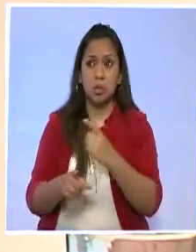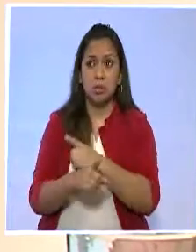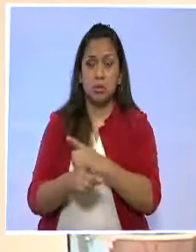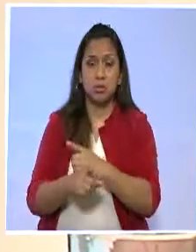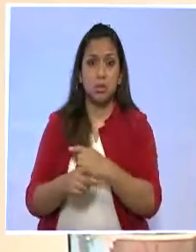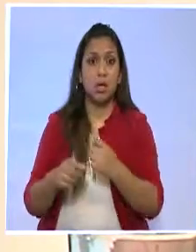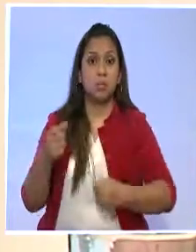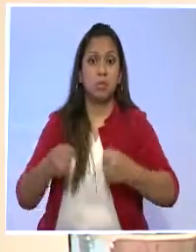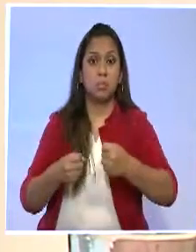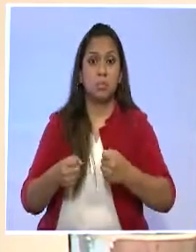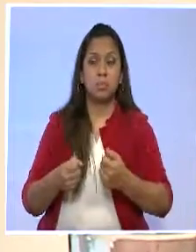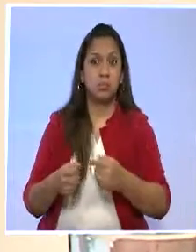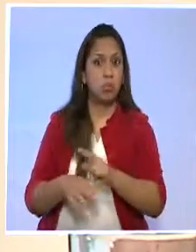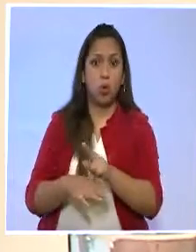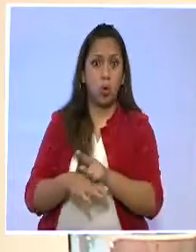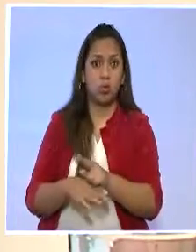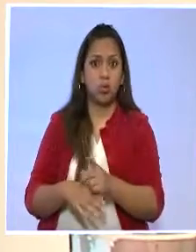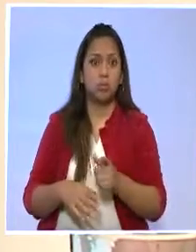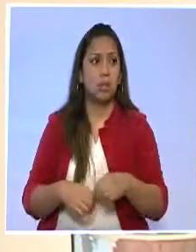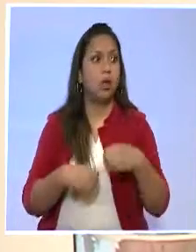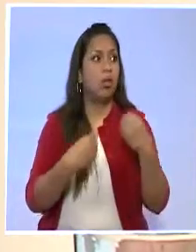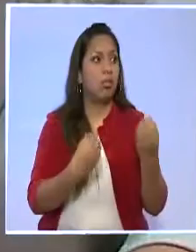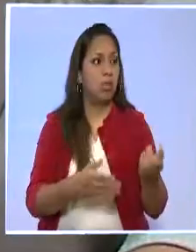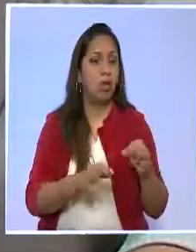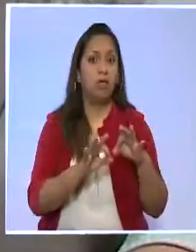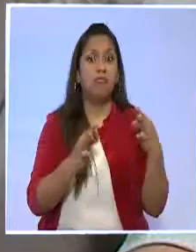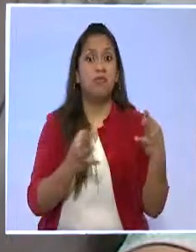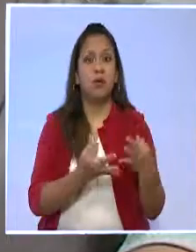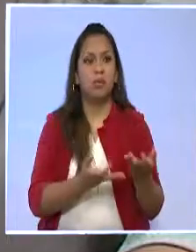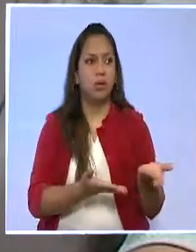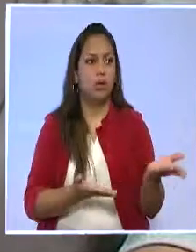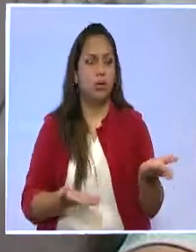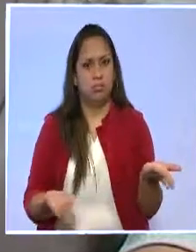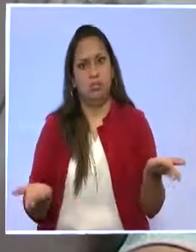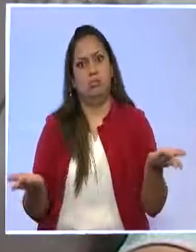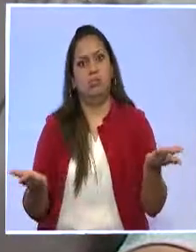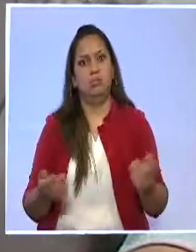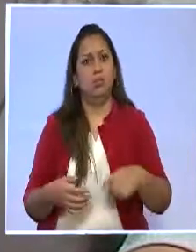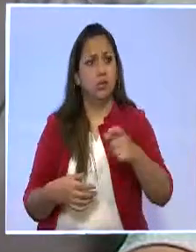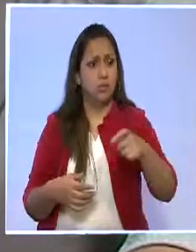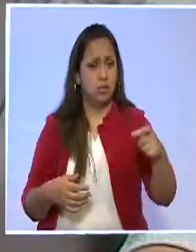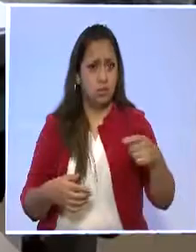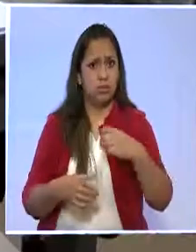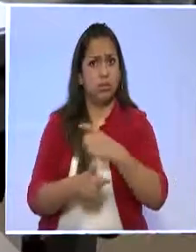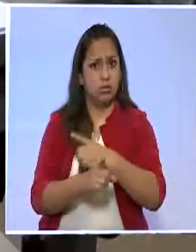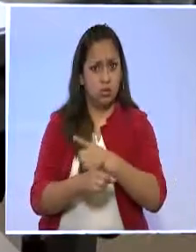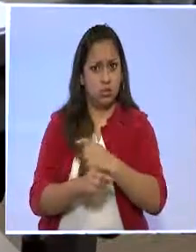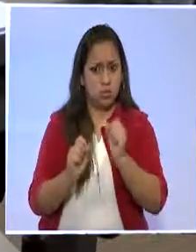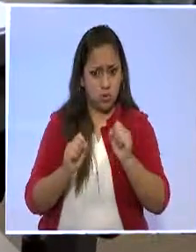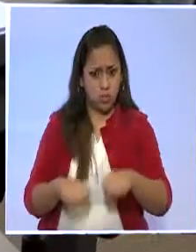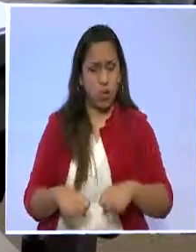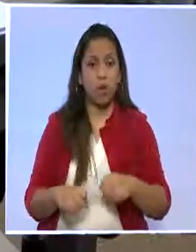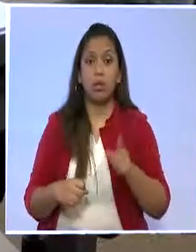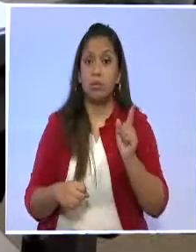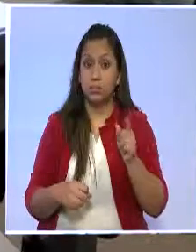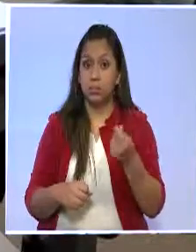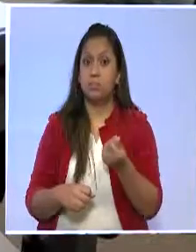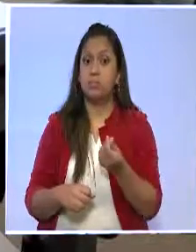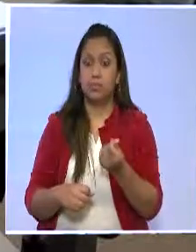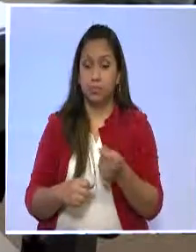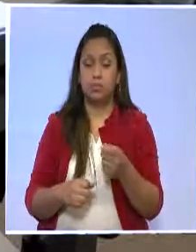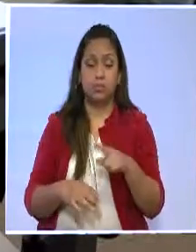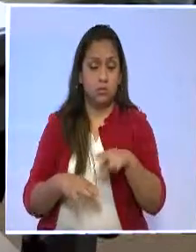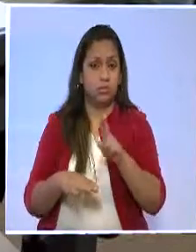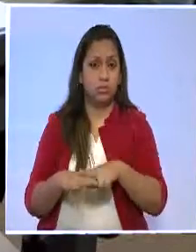importando para personas con discapacidad sea por supuesto los mejores para las personas pero que sean también en costos racionales y que no